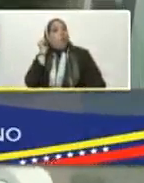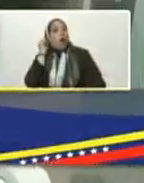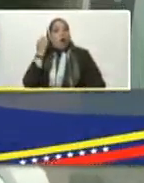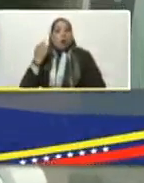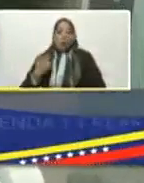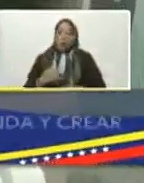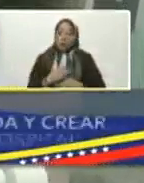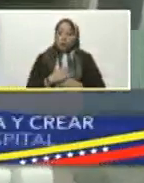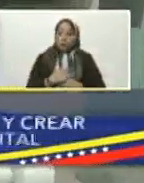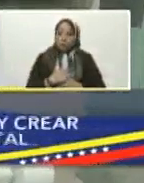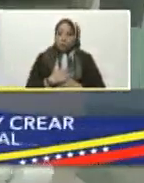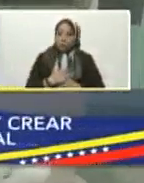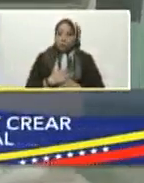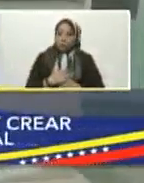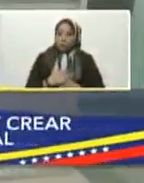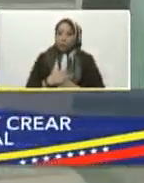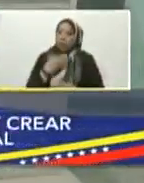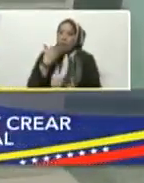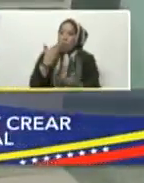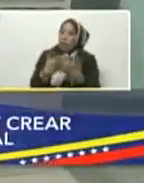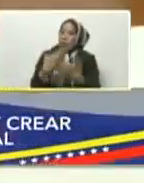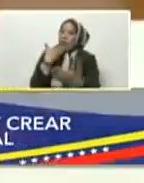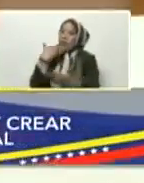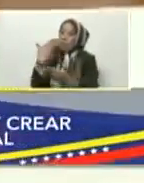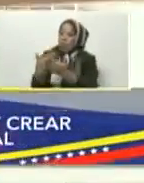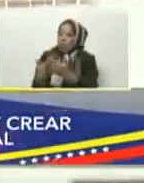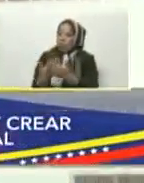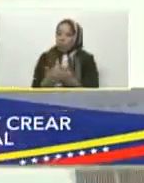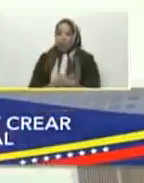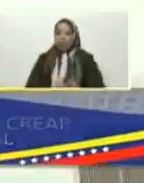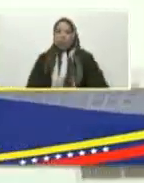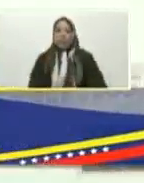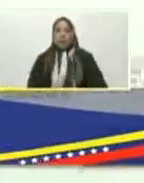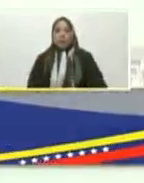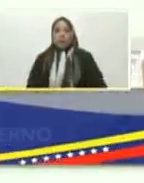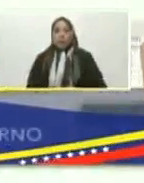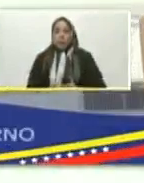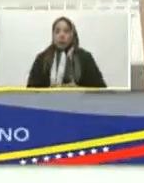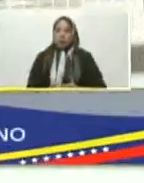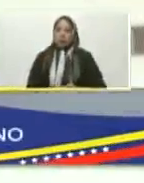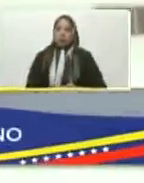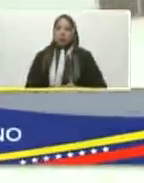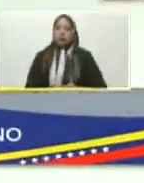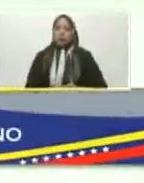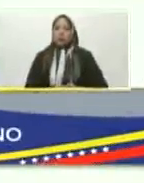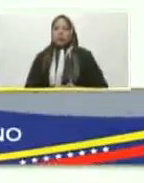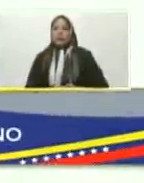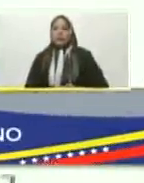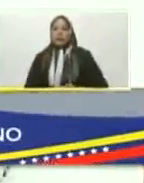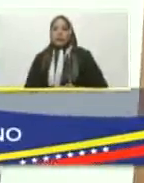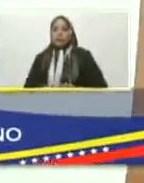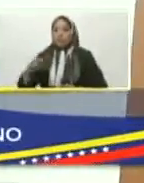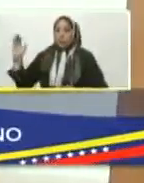adelante. Gracias, Tres María. Gracias. Bueno, sigamos adelante.